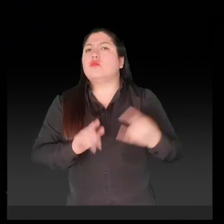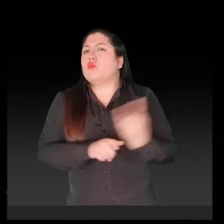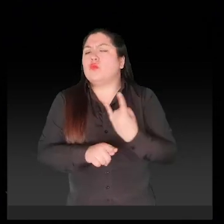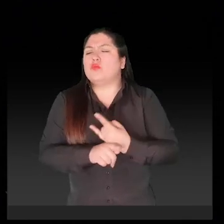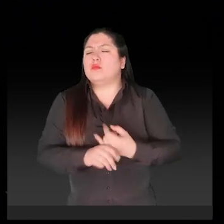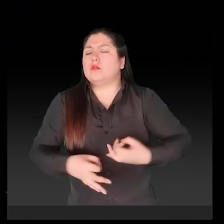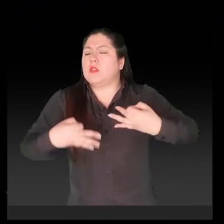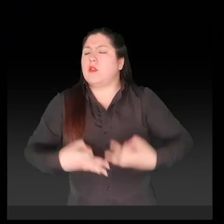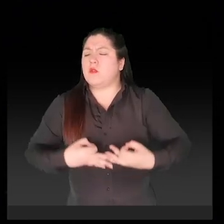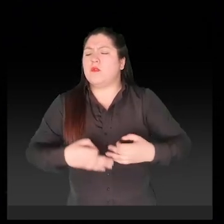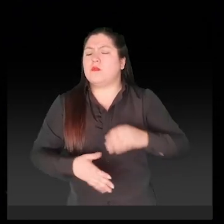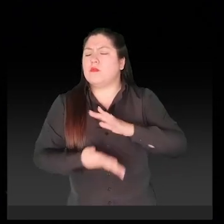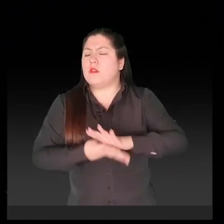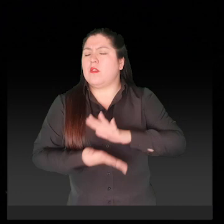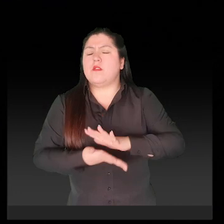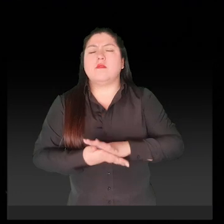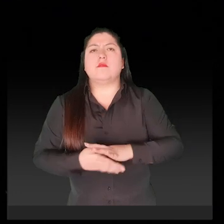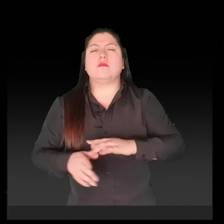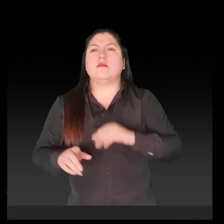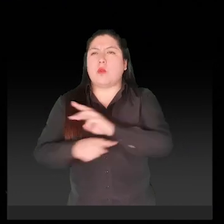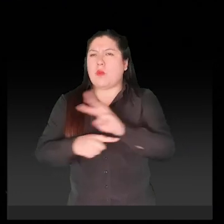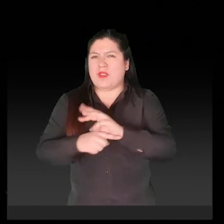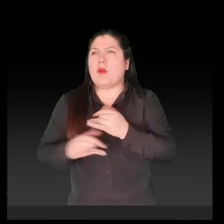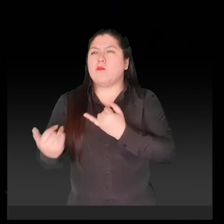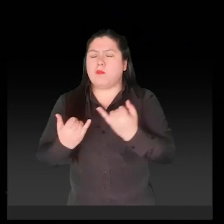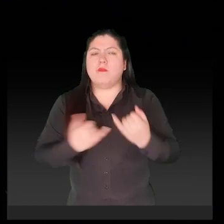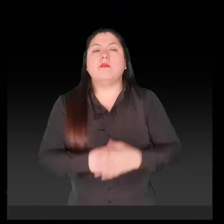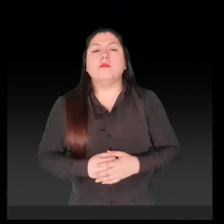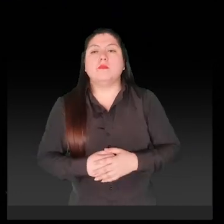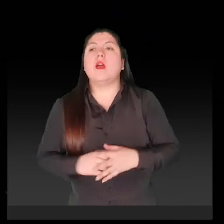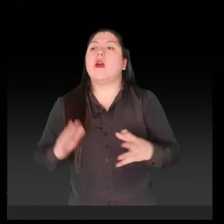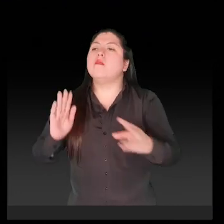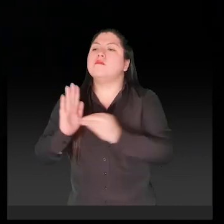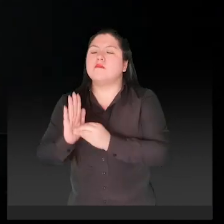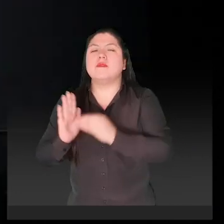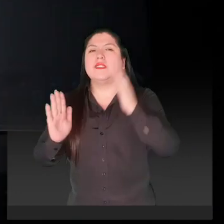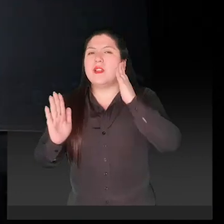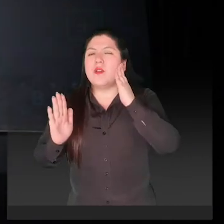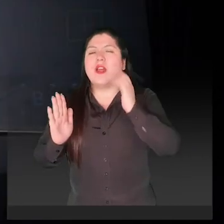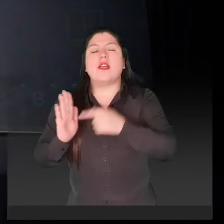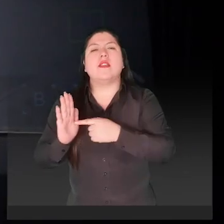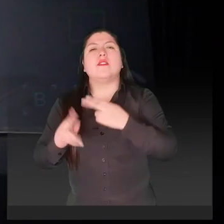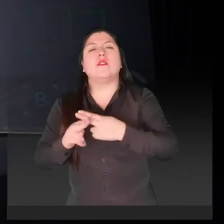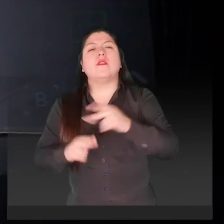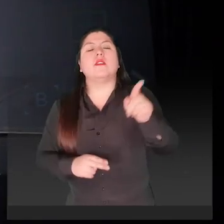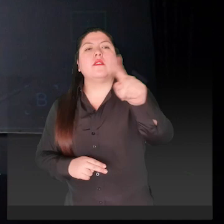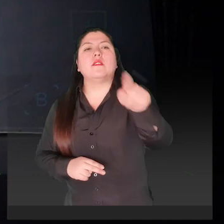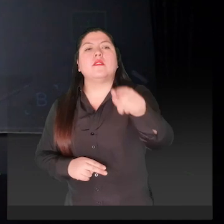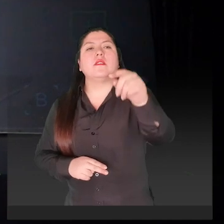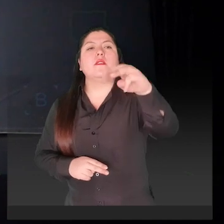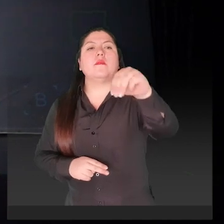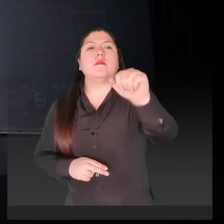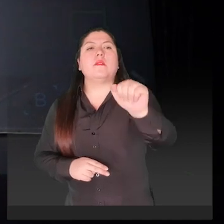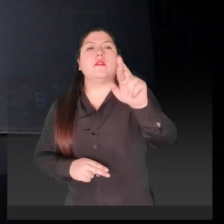y permitirá que los colombianos se identifiquen de manera segura y confiable en medios electrónicos. Estará habilitada para dispositivos